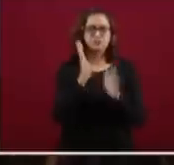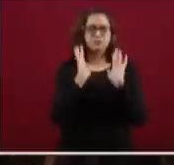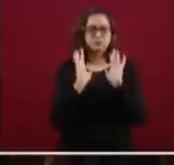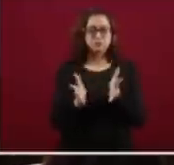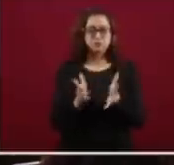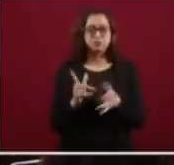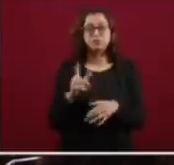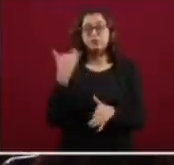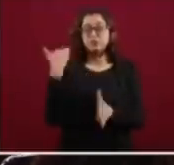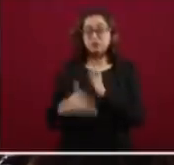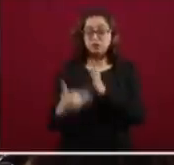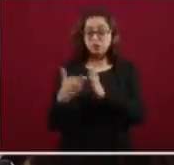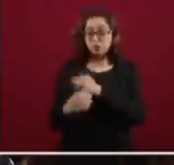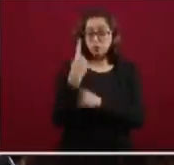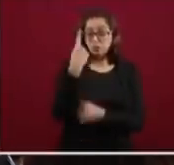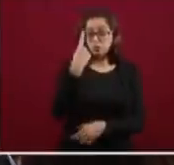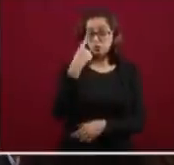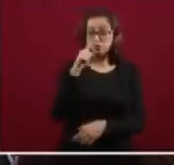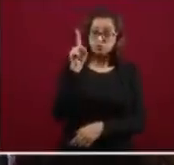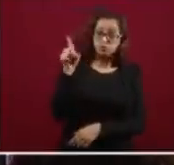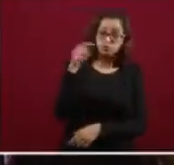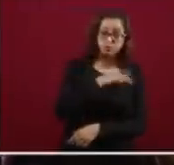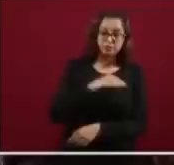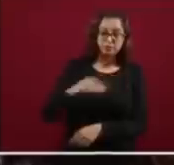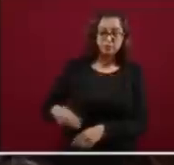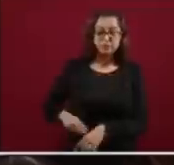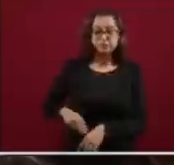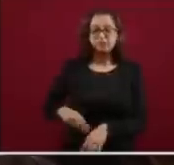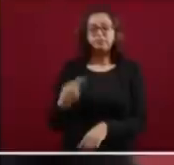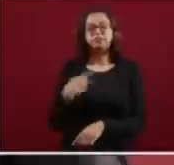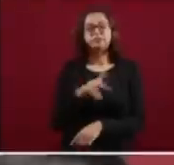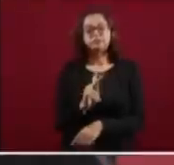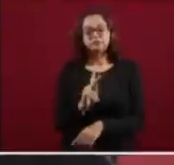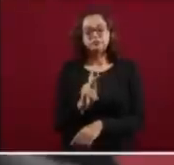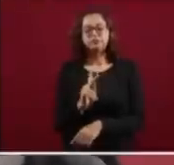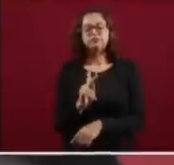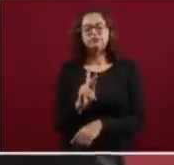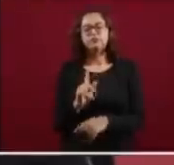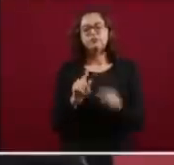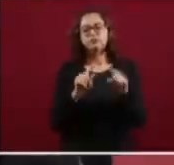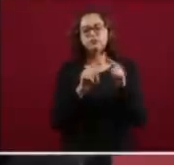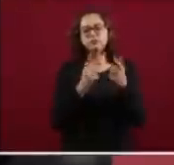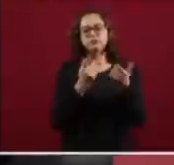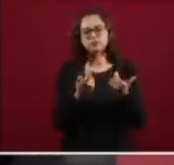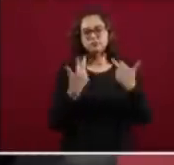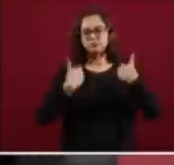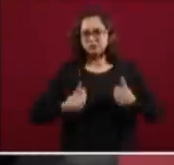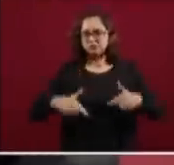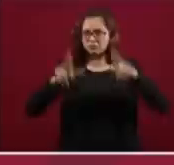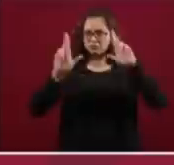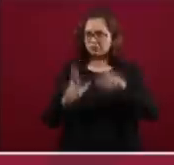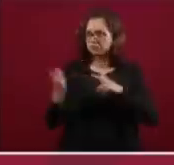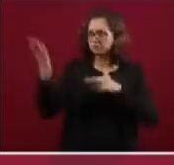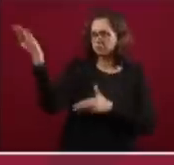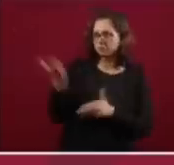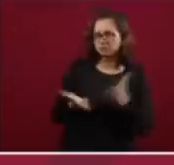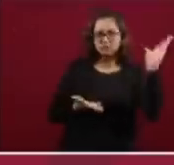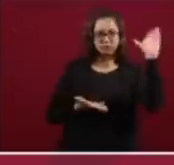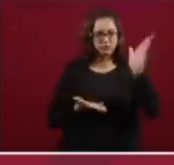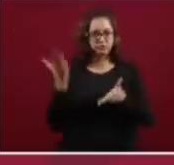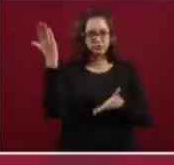saltó de caborca pero éste bajaron representantes de